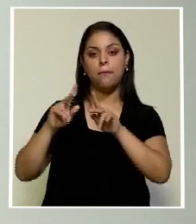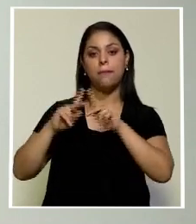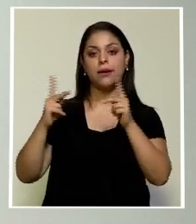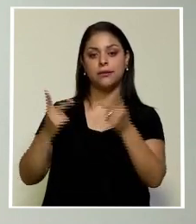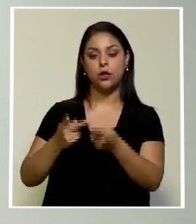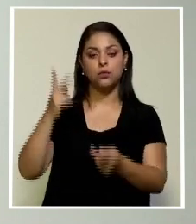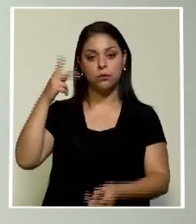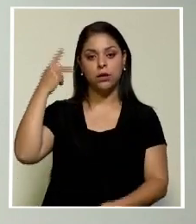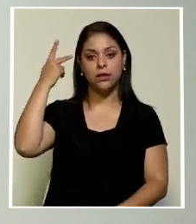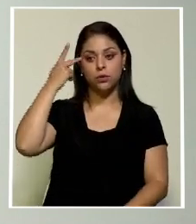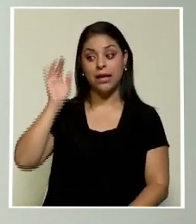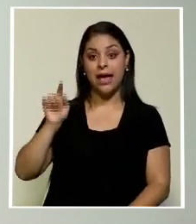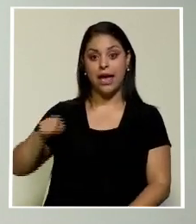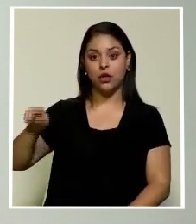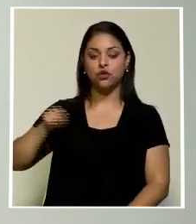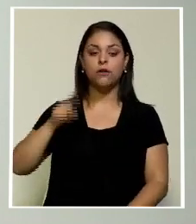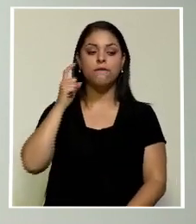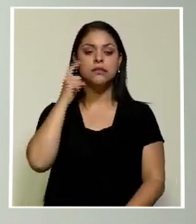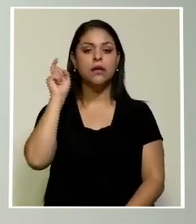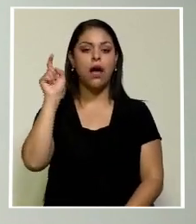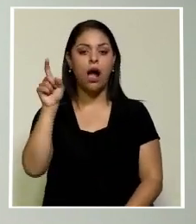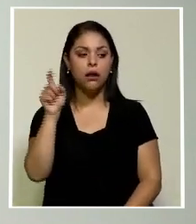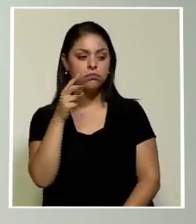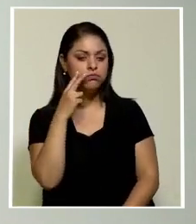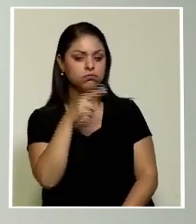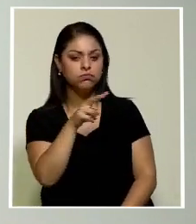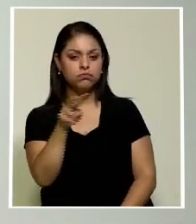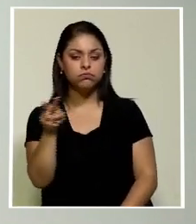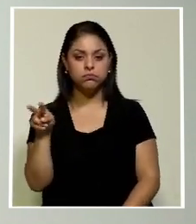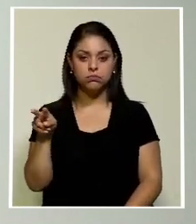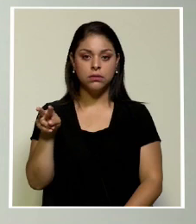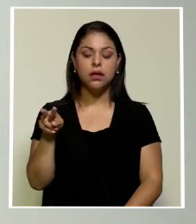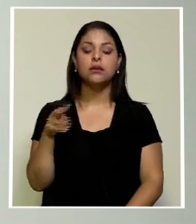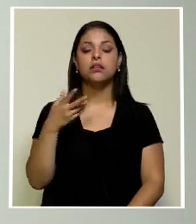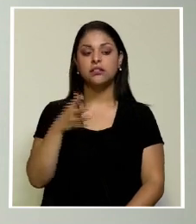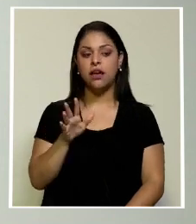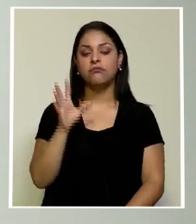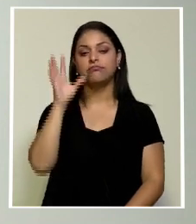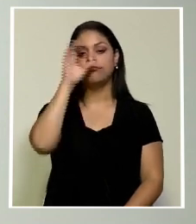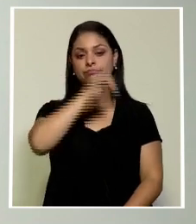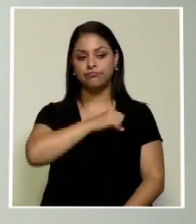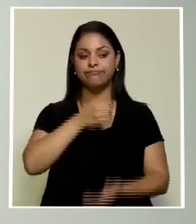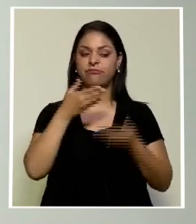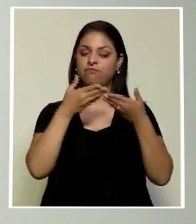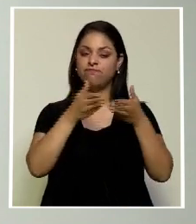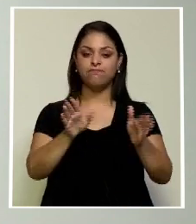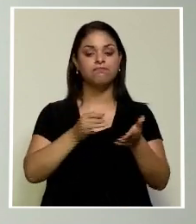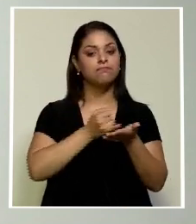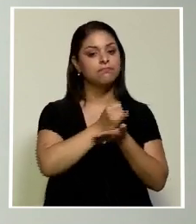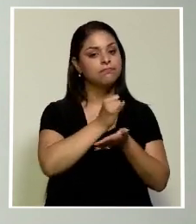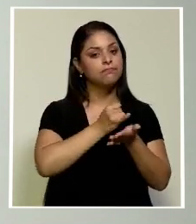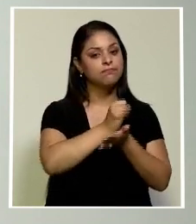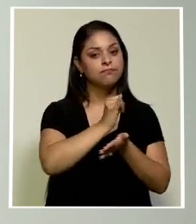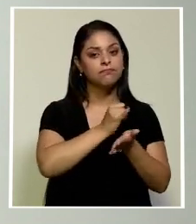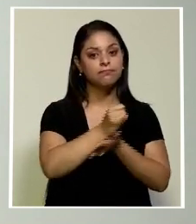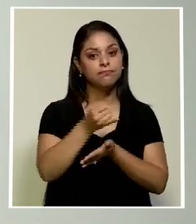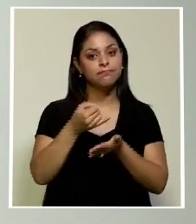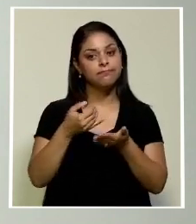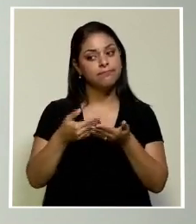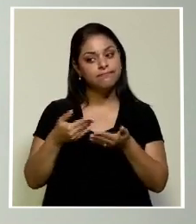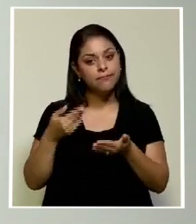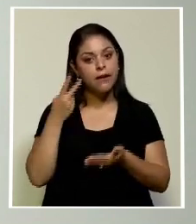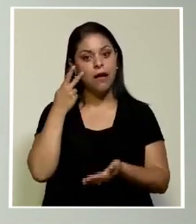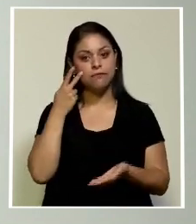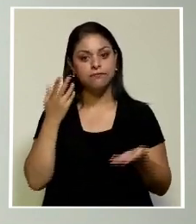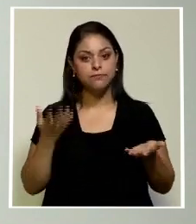Políticos en su labor de fiscalización y que ha dado lugar a la apertura de investigaciones preliminares.